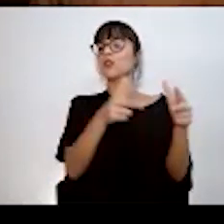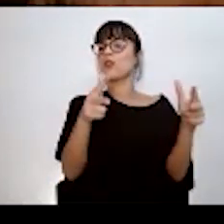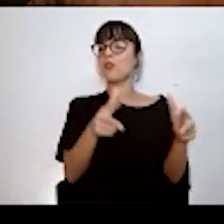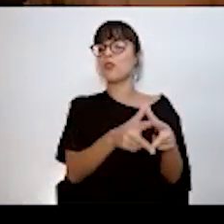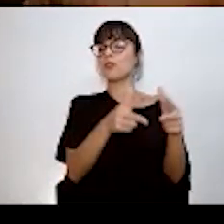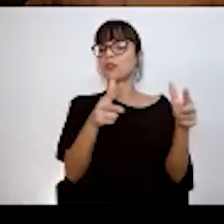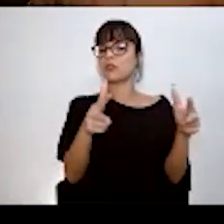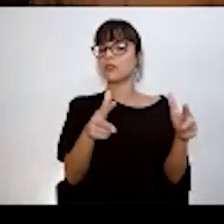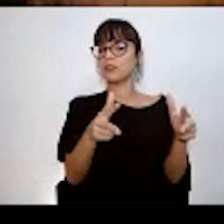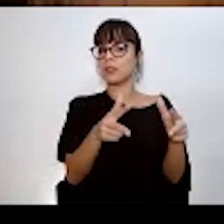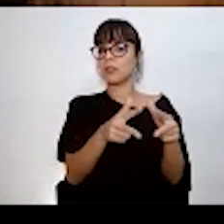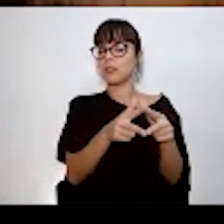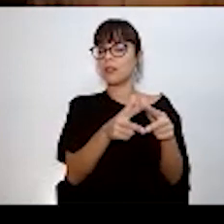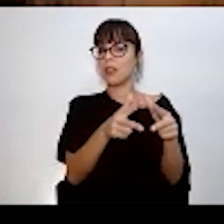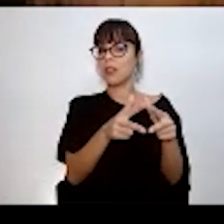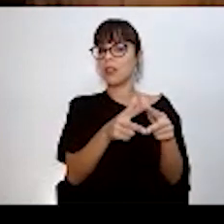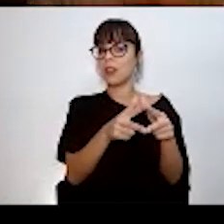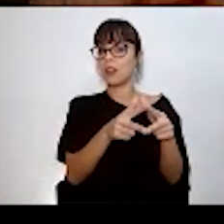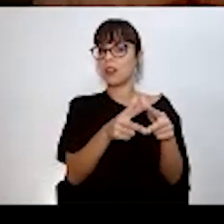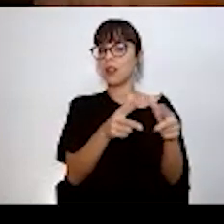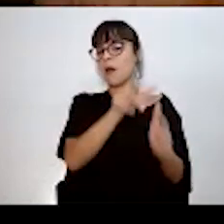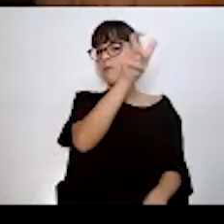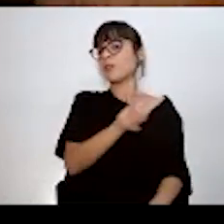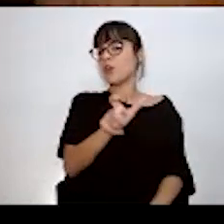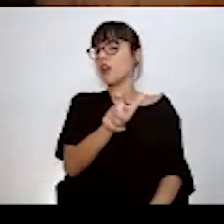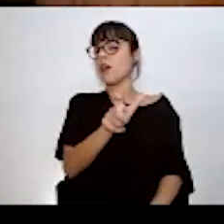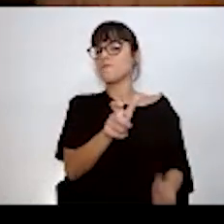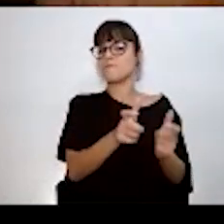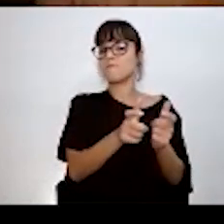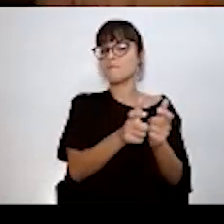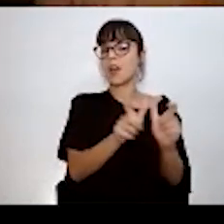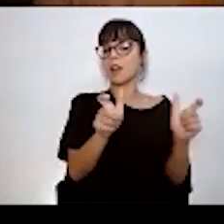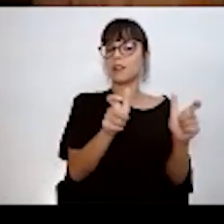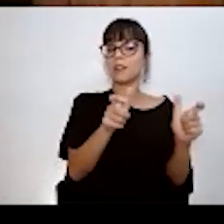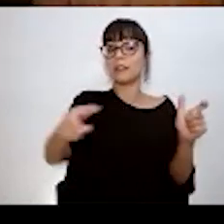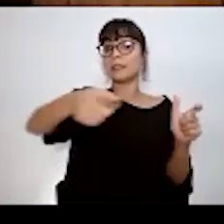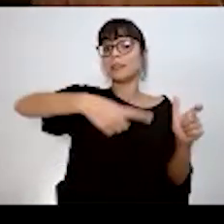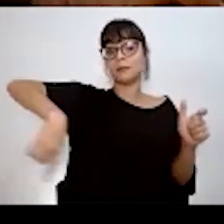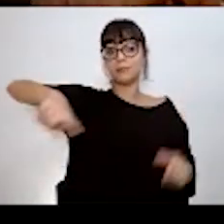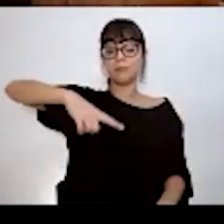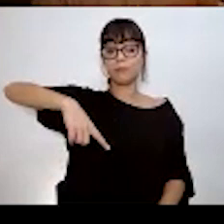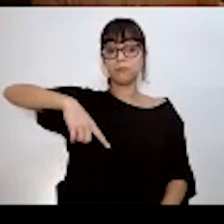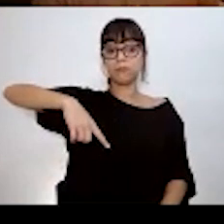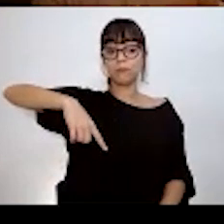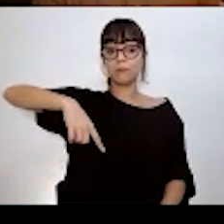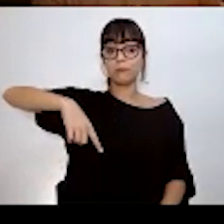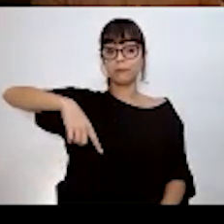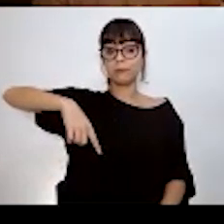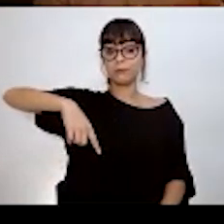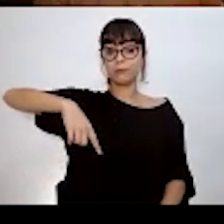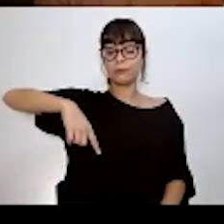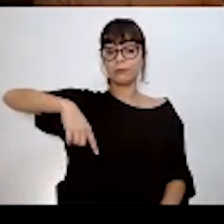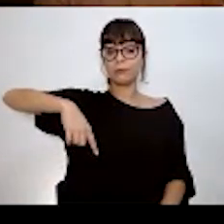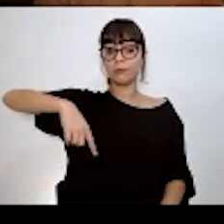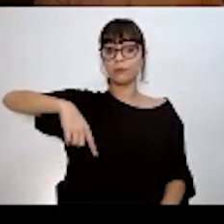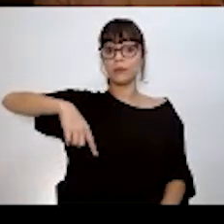en el modelo demográfico de Gran Canaria, nos encontramos con que hacen su aparición en el registro arqueológico un tipo de cementerio que hasta el